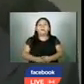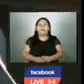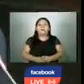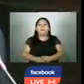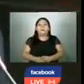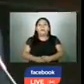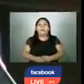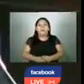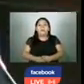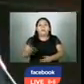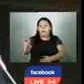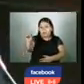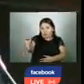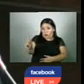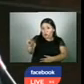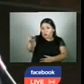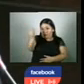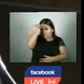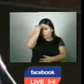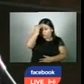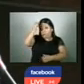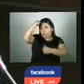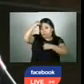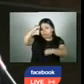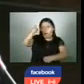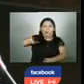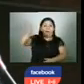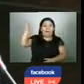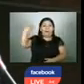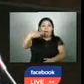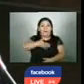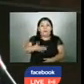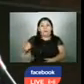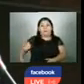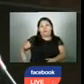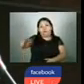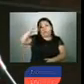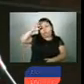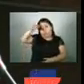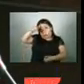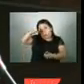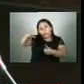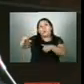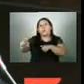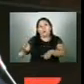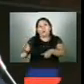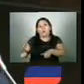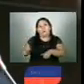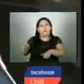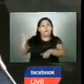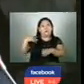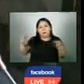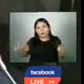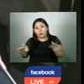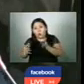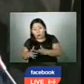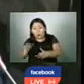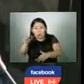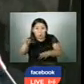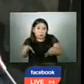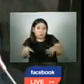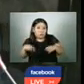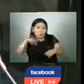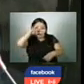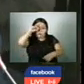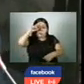Pero sí está consciente de que el presidente Flores pactó con usted esta cantidad en esa reunión, por lo cual usted asumió